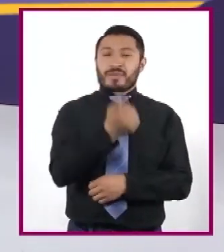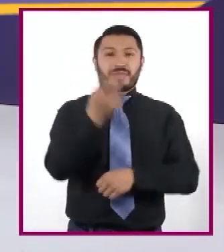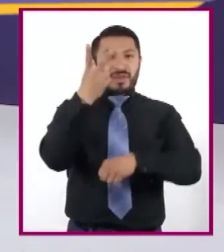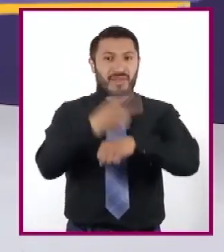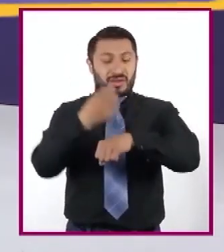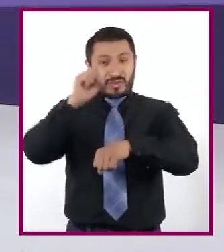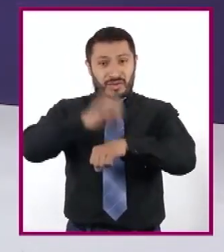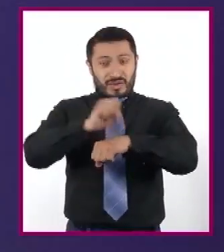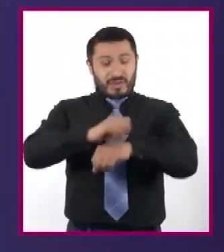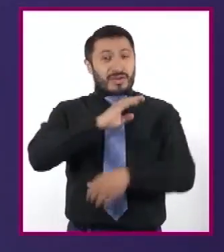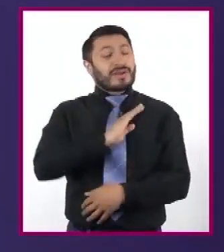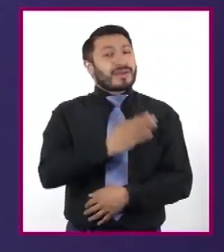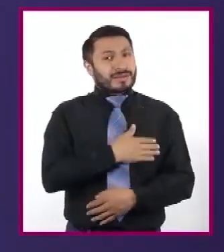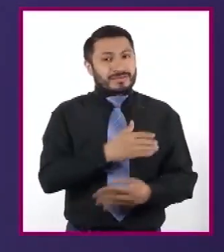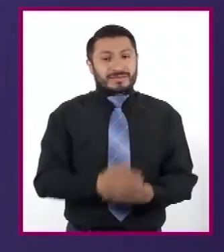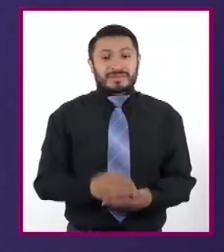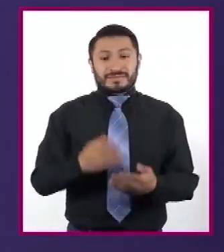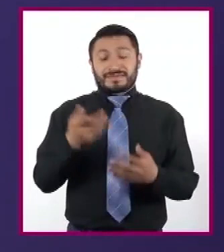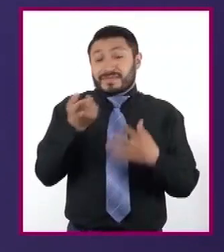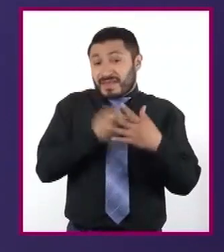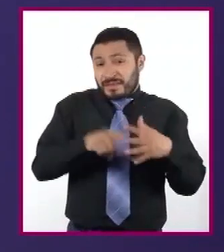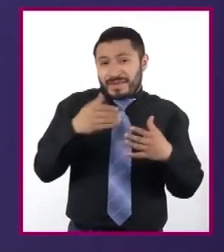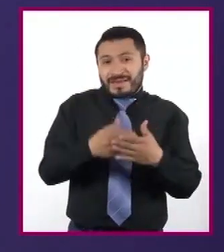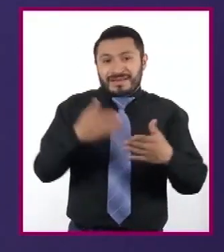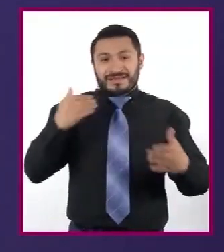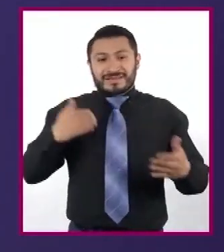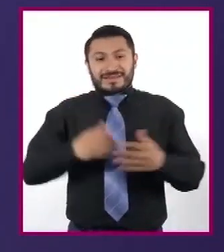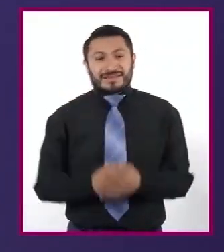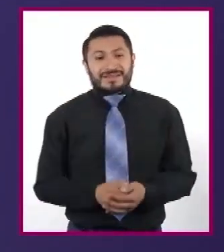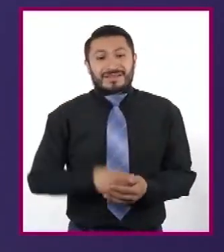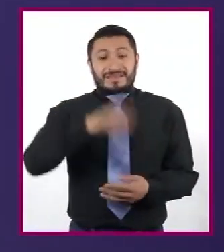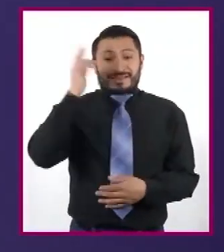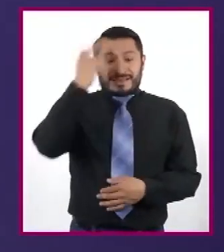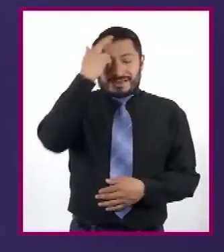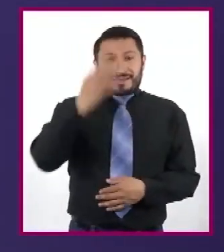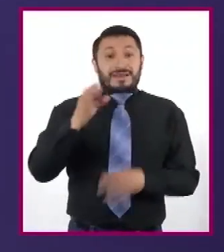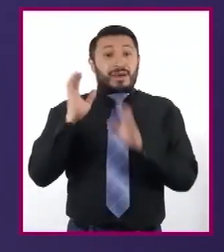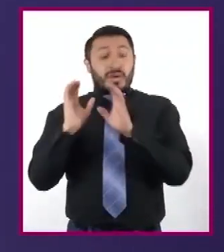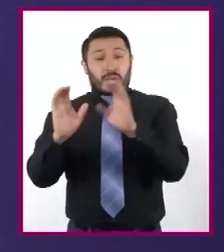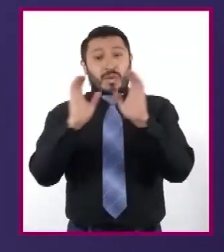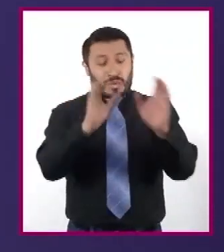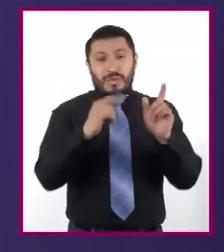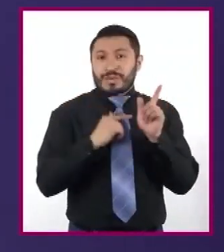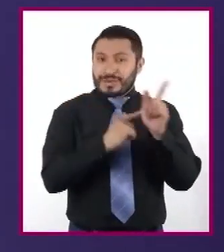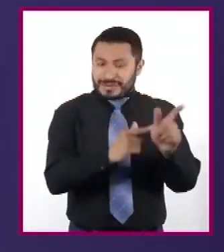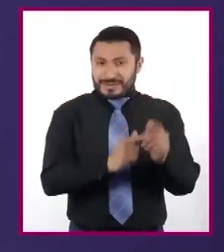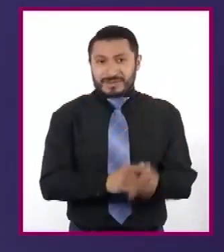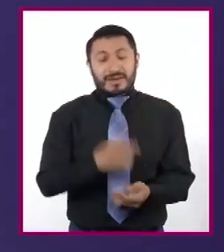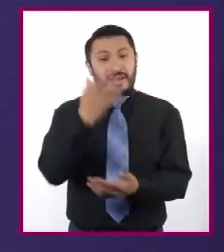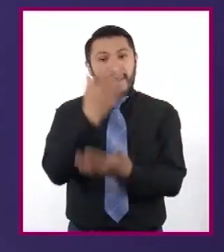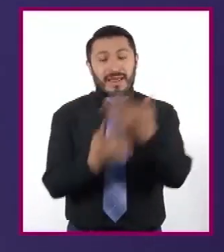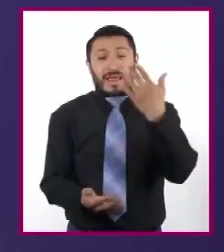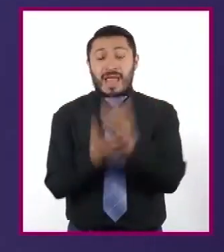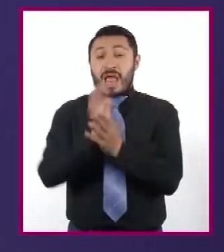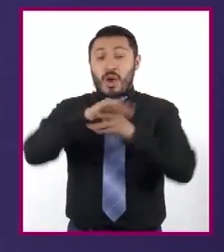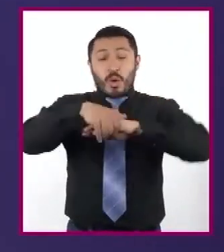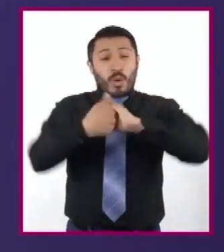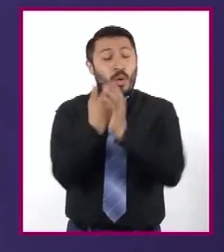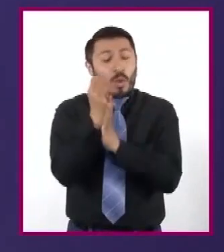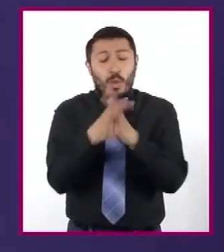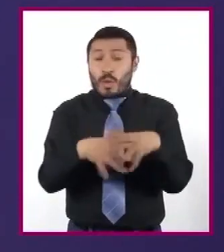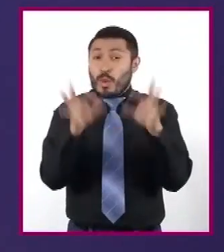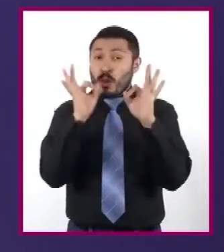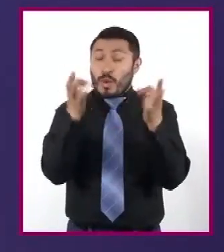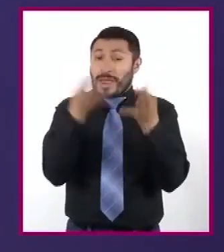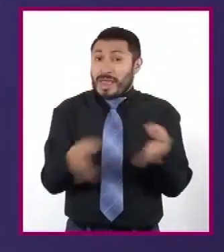de secundaria. Antes de iniciar, les recuerdo que debemos seguir cuidándonos, lavándonos frecuentemente las manos, con agua